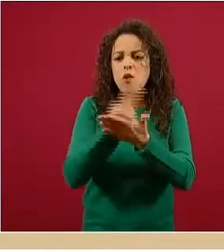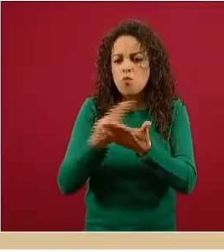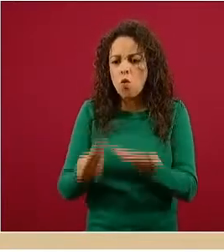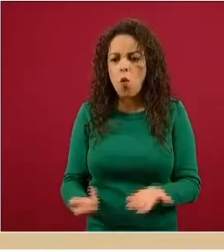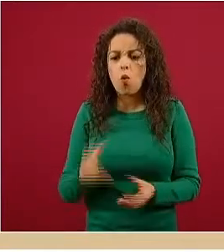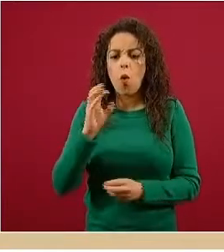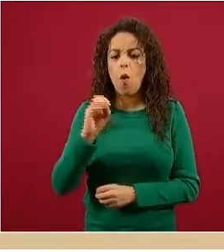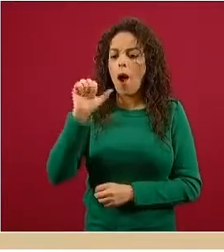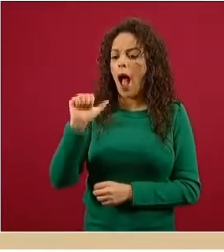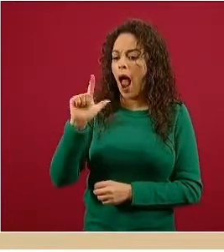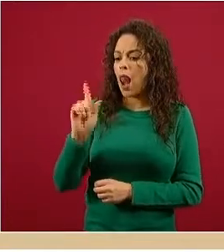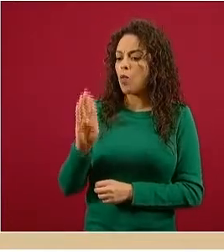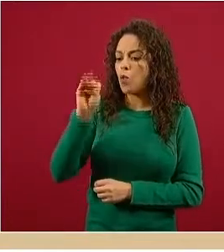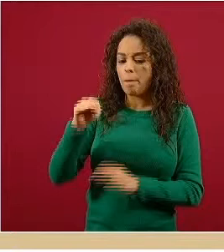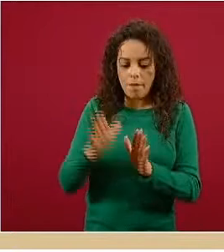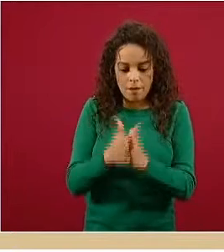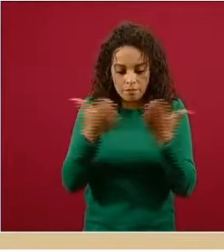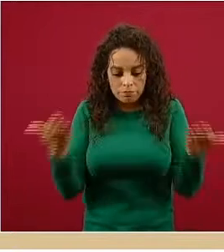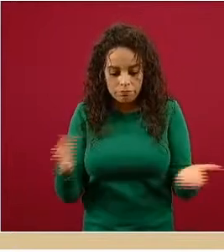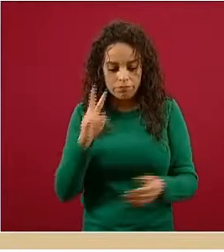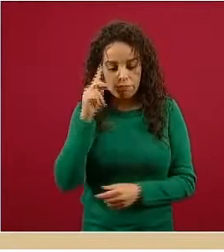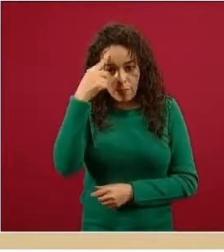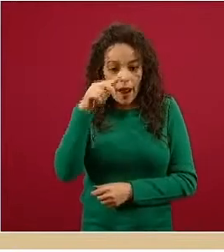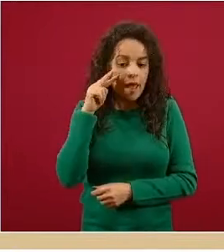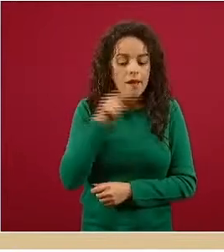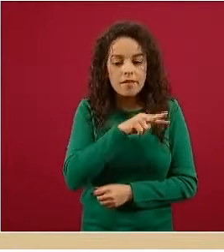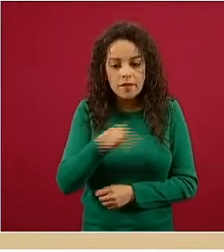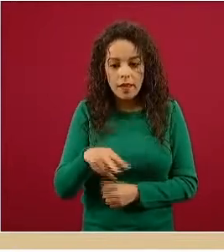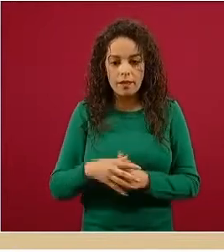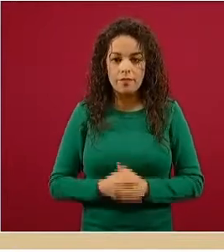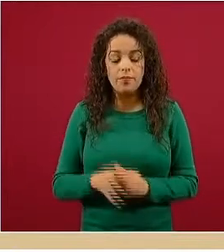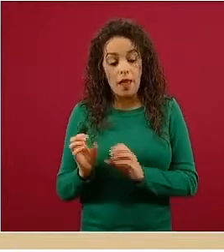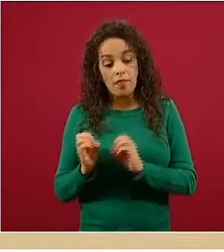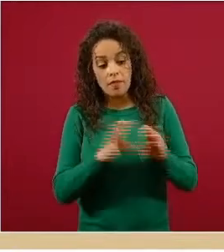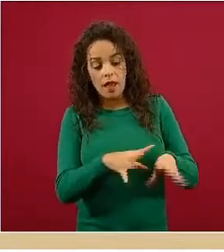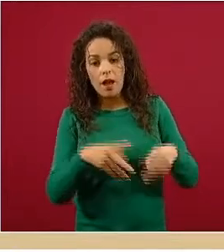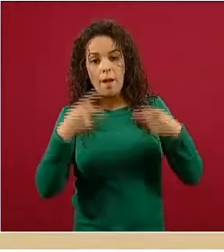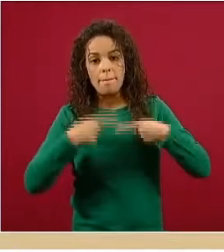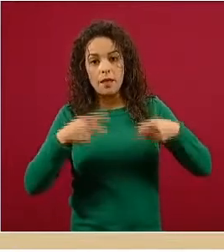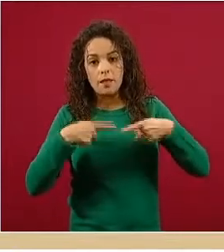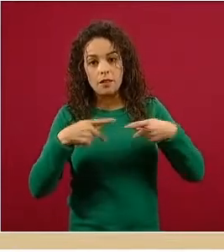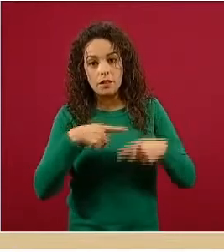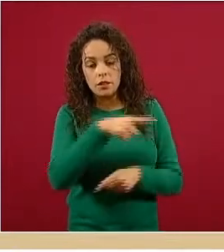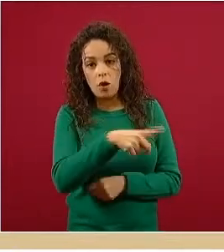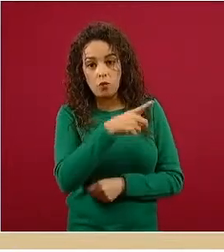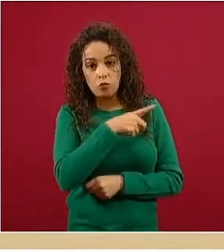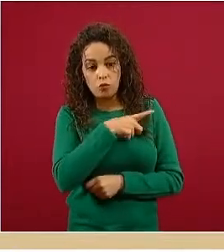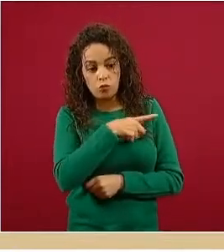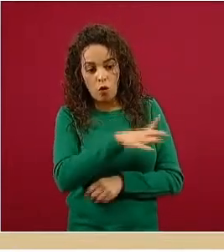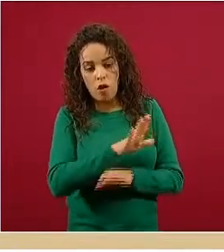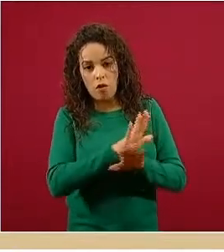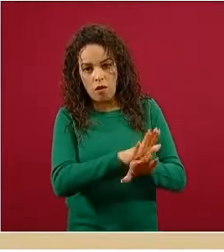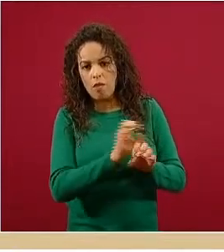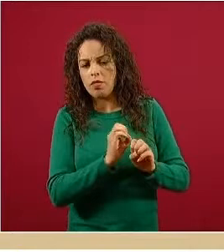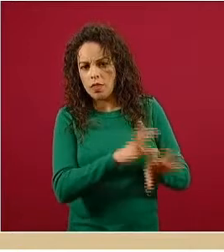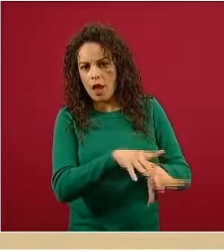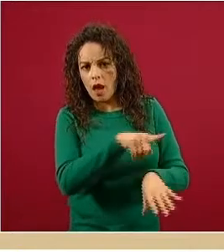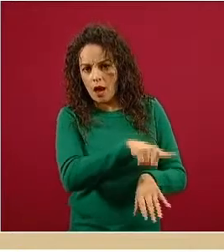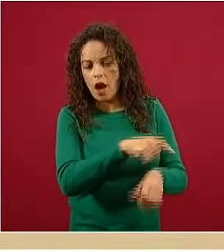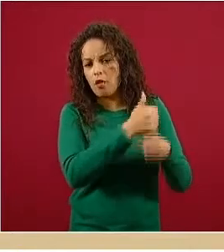Sin embargo, en esta etapa de pandemia hemos visto que estos rituales, muchas veces por las